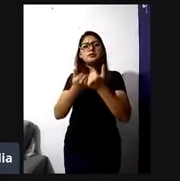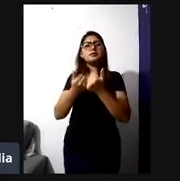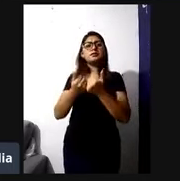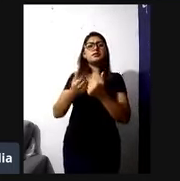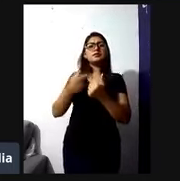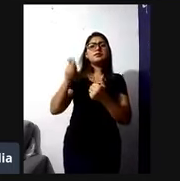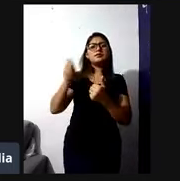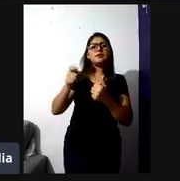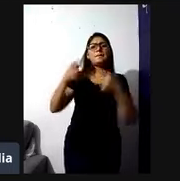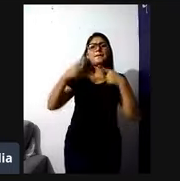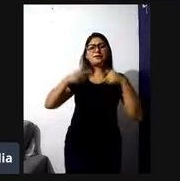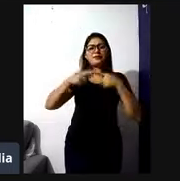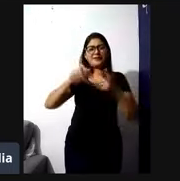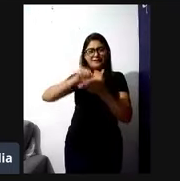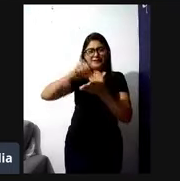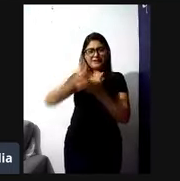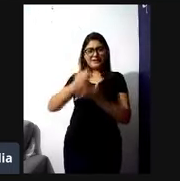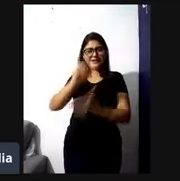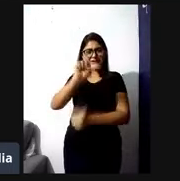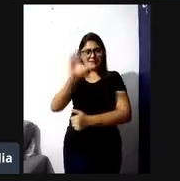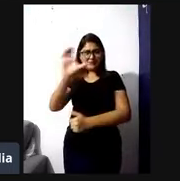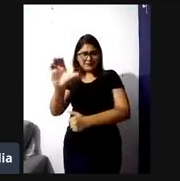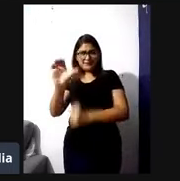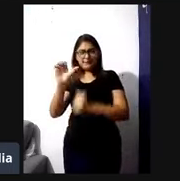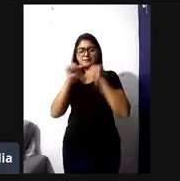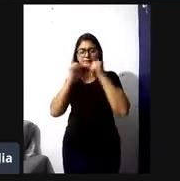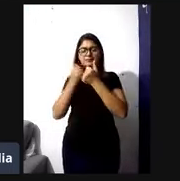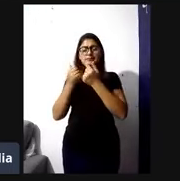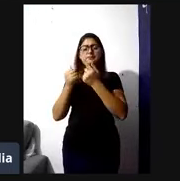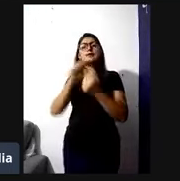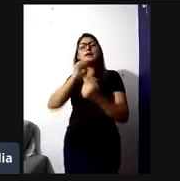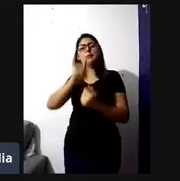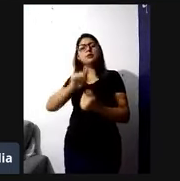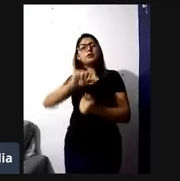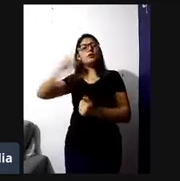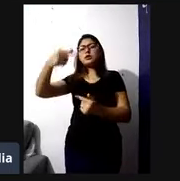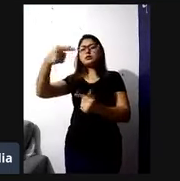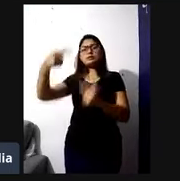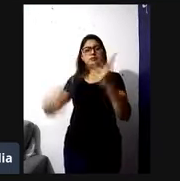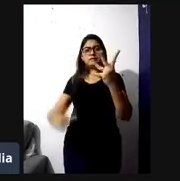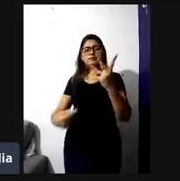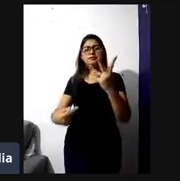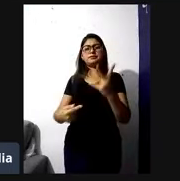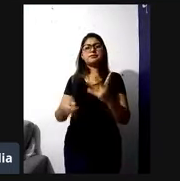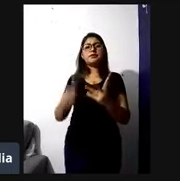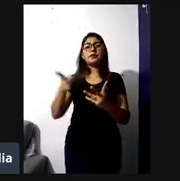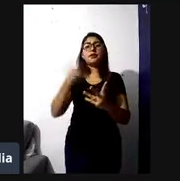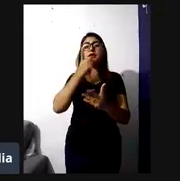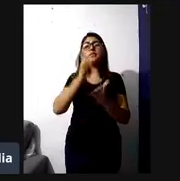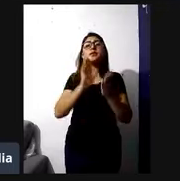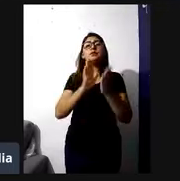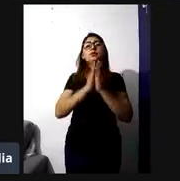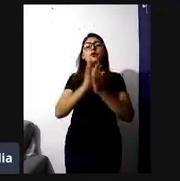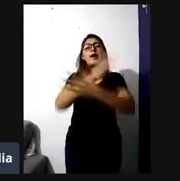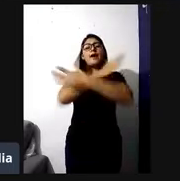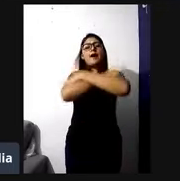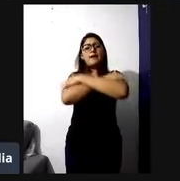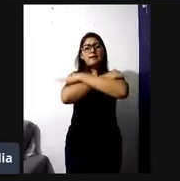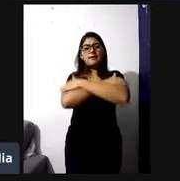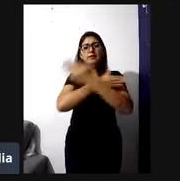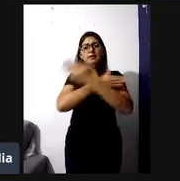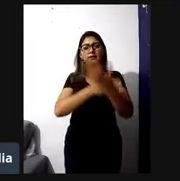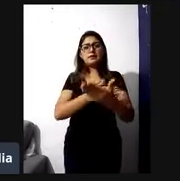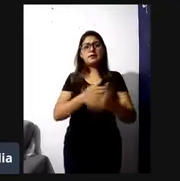Gente Pequeña, AC, y de otras asociaciones también. Dice que un fuerte abrazo, Karina Salazar,